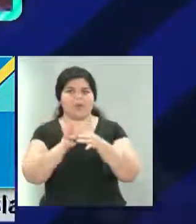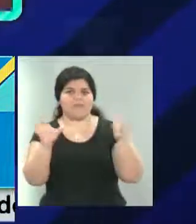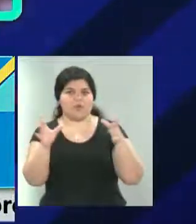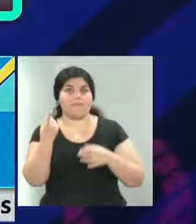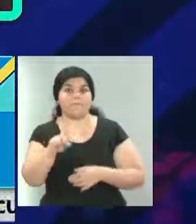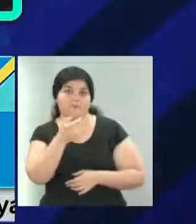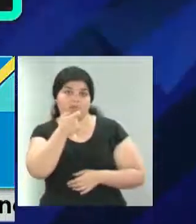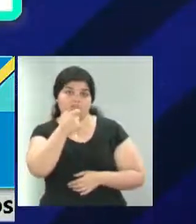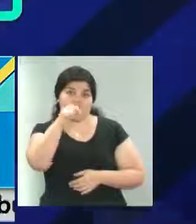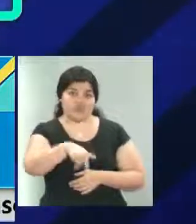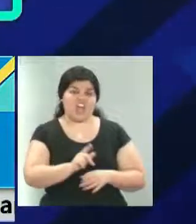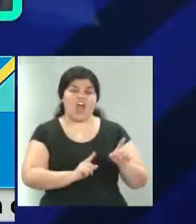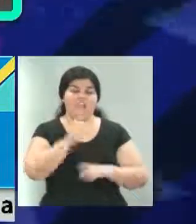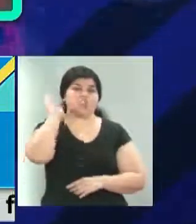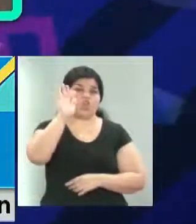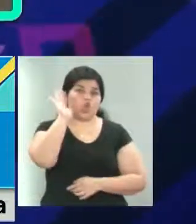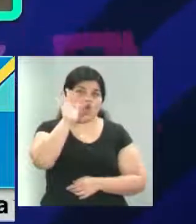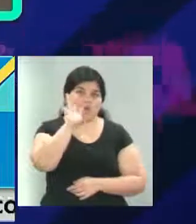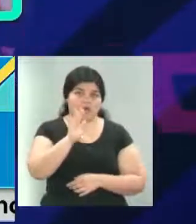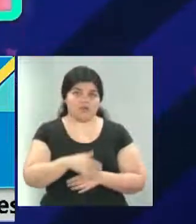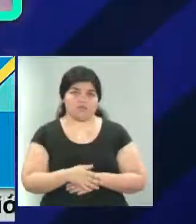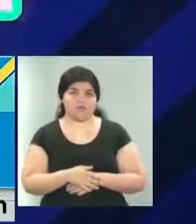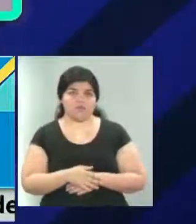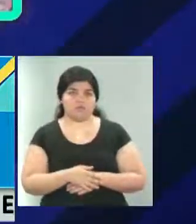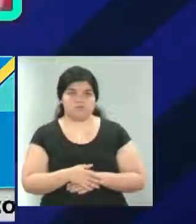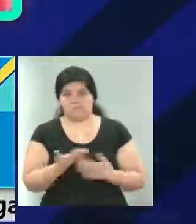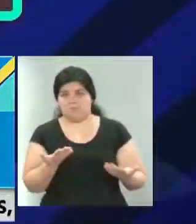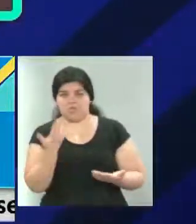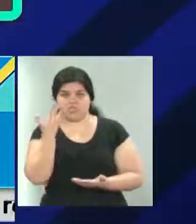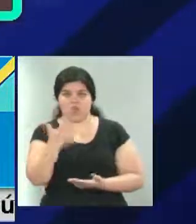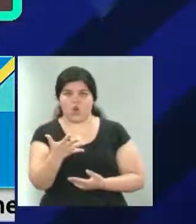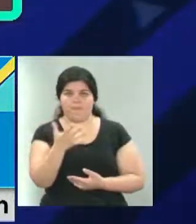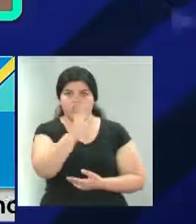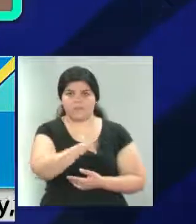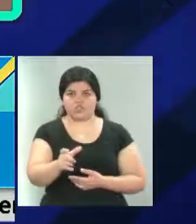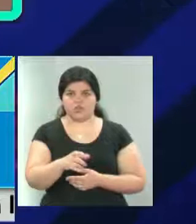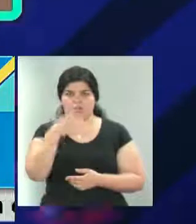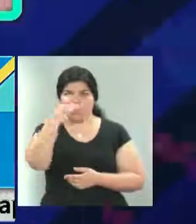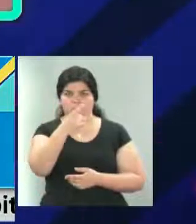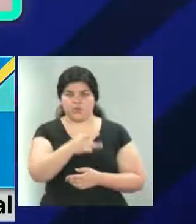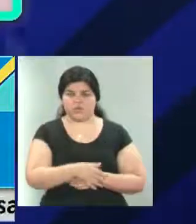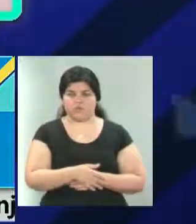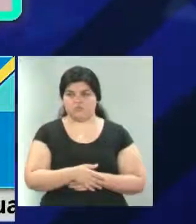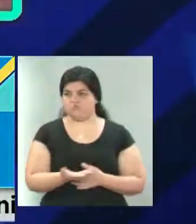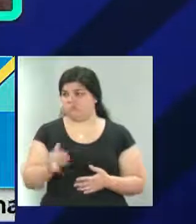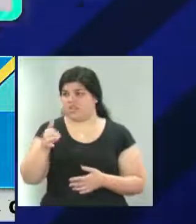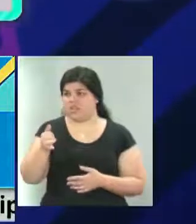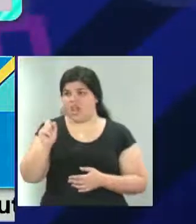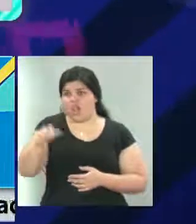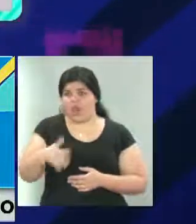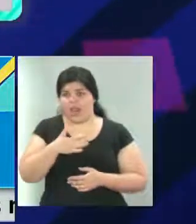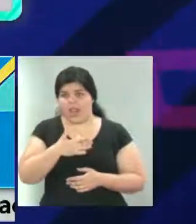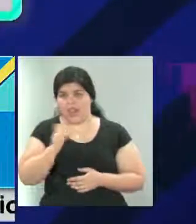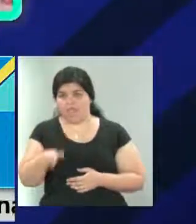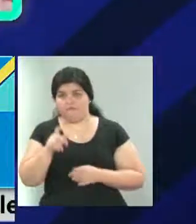lo puede decir, el Tom a veces juega con, no sé, 5.000 personas adentro del estadio. Sí, como local, sí. Sin visitante.